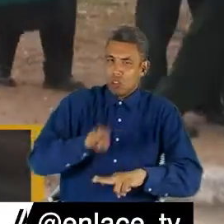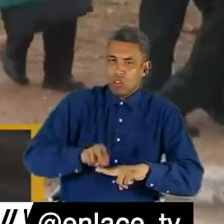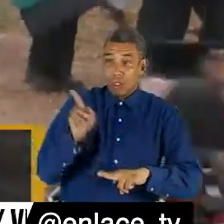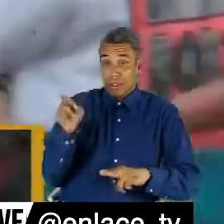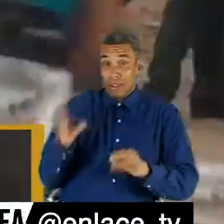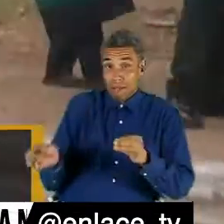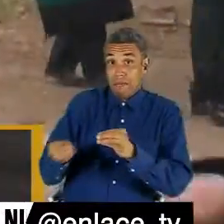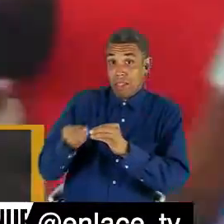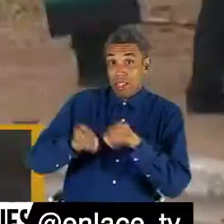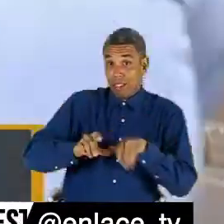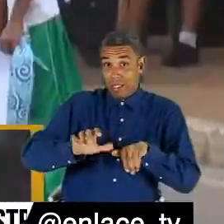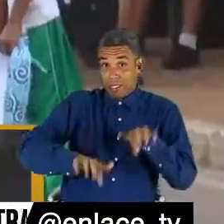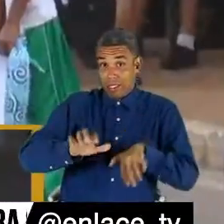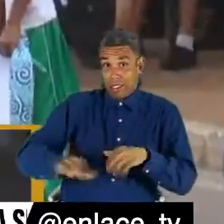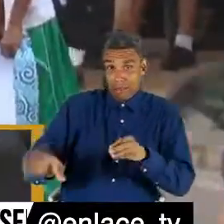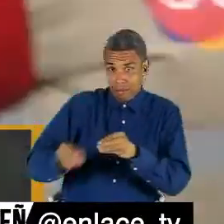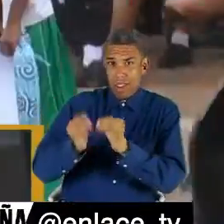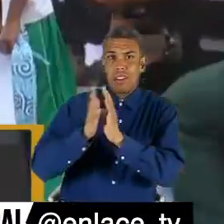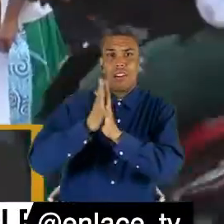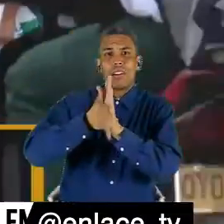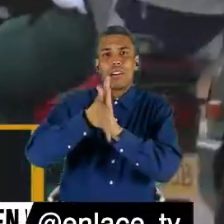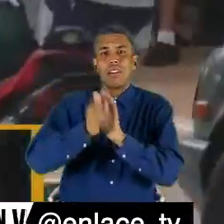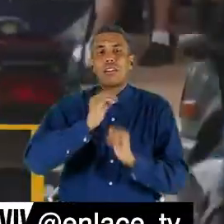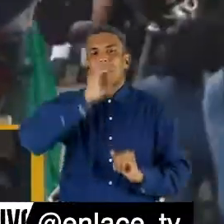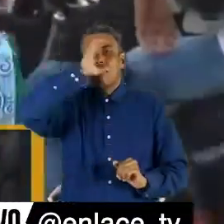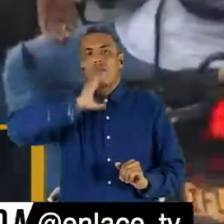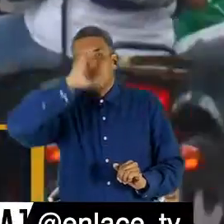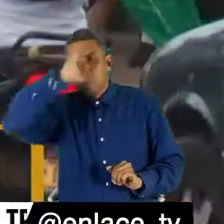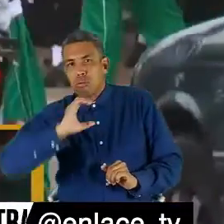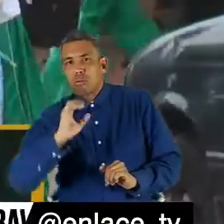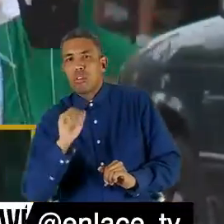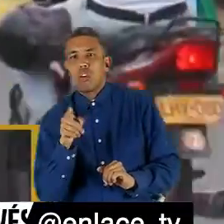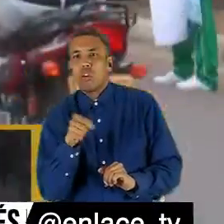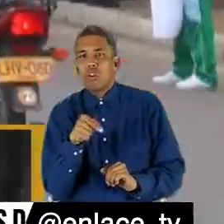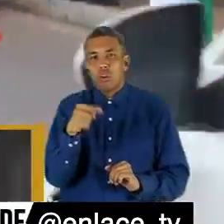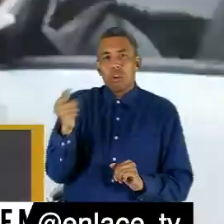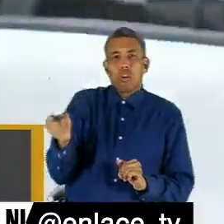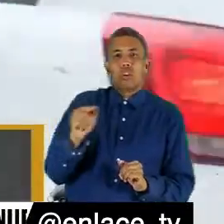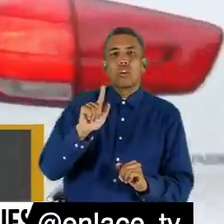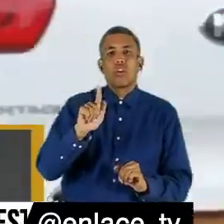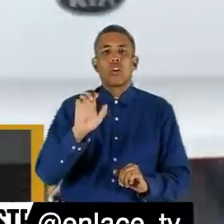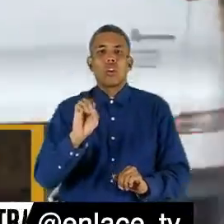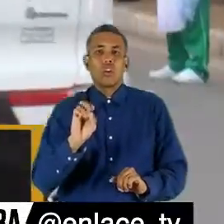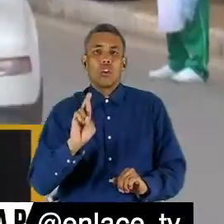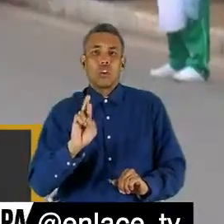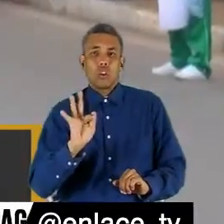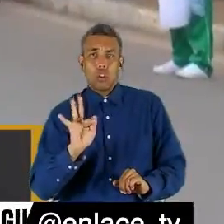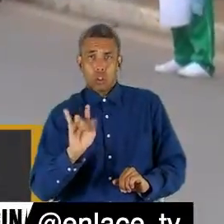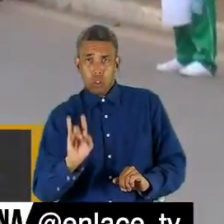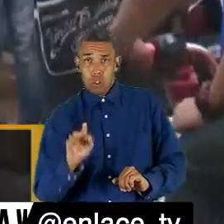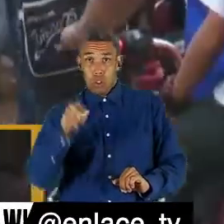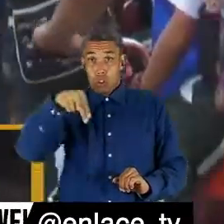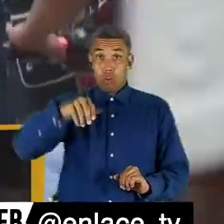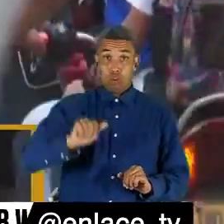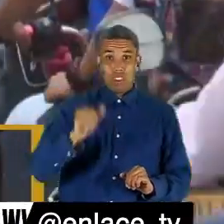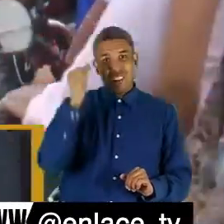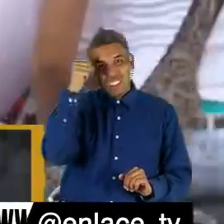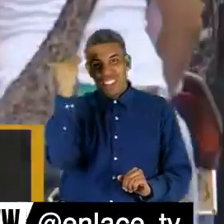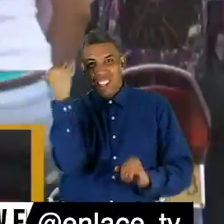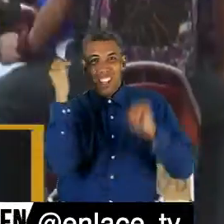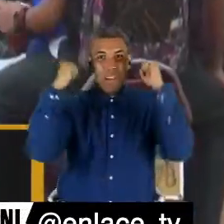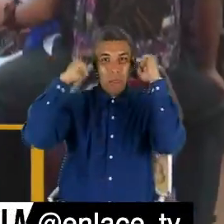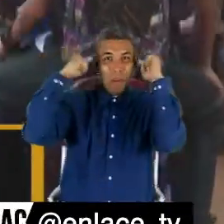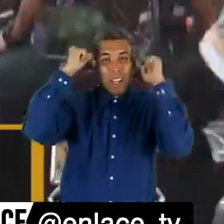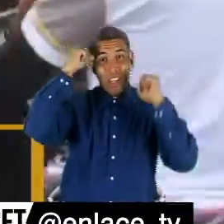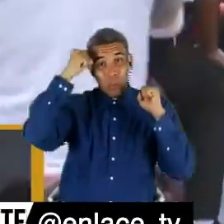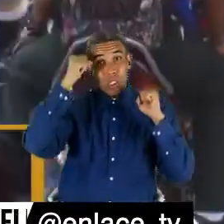para Enlace Noticias la forma como los colegios CATS, José Prudencio Padilla y La Fortuna han ajustado su calendario para recuperar las clases que se perdieron durante los ceses